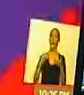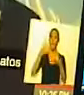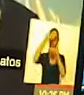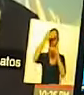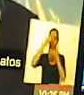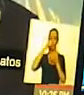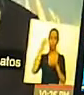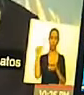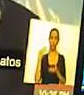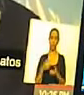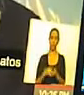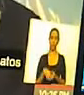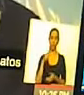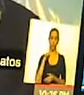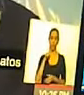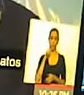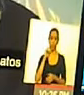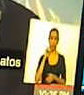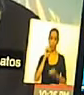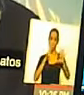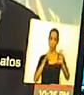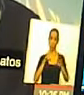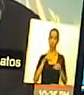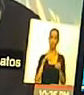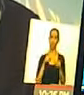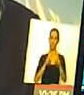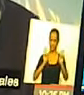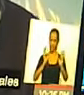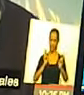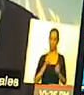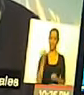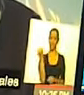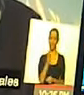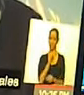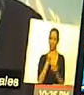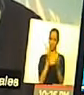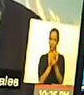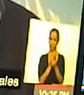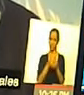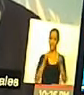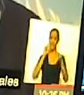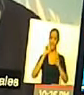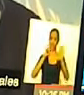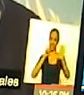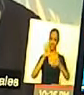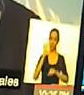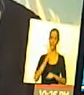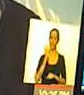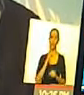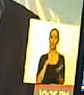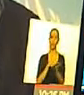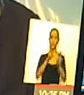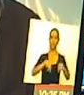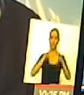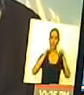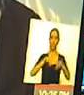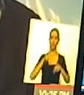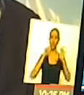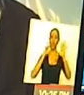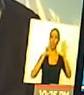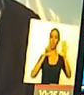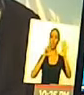En los 108 casos de asesinato documentado, el 75% ocurrió en zonas rurales, el